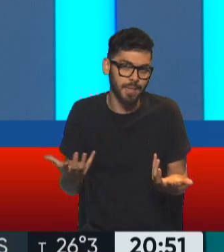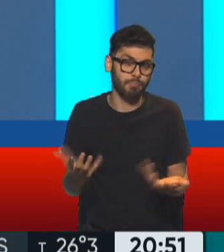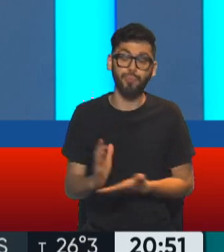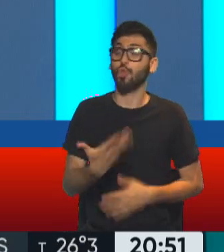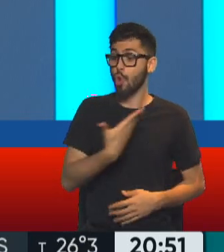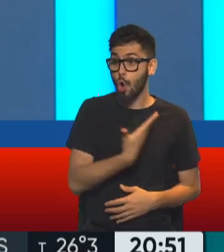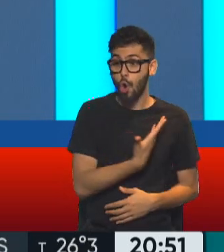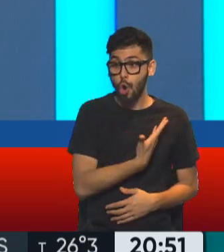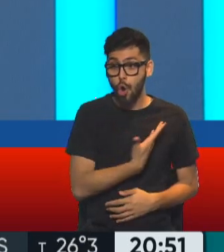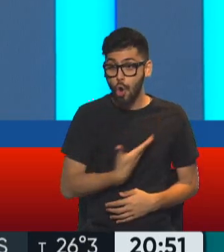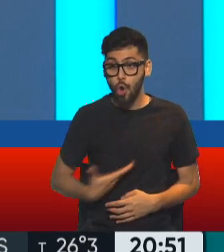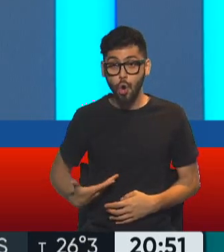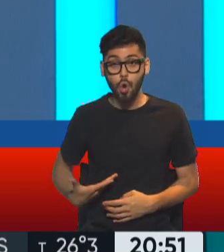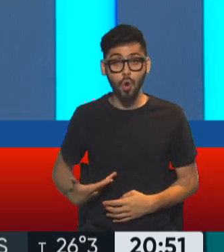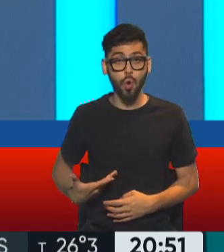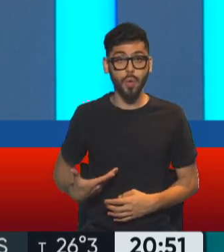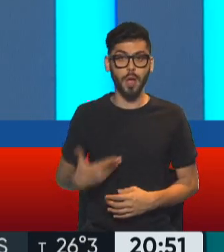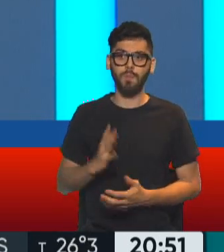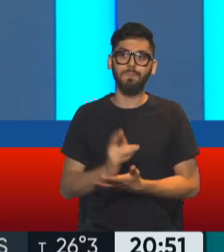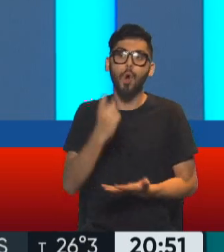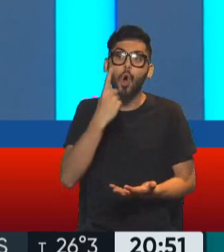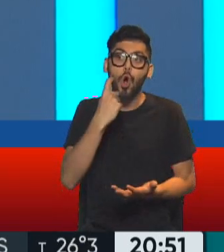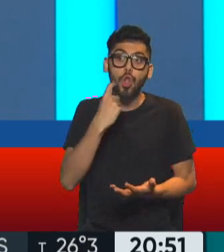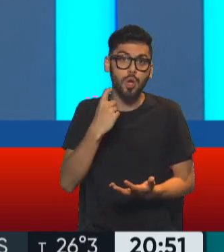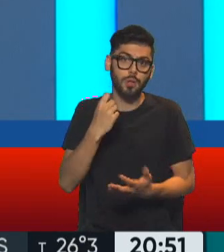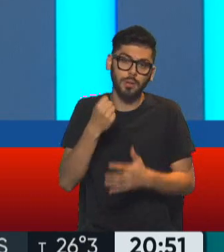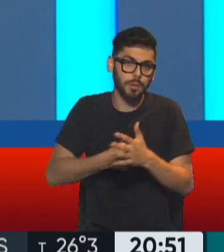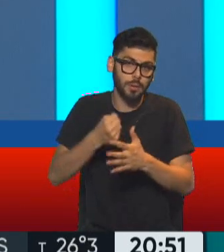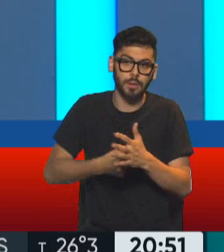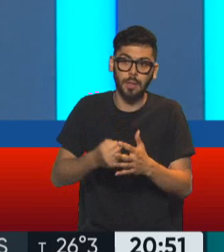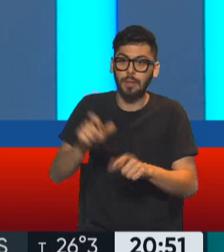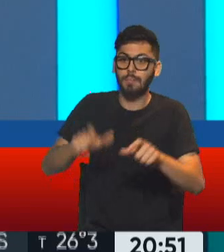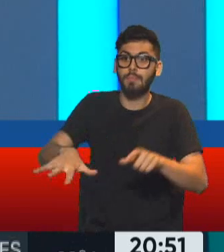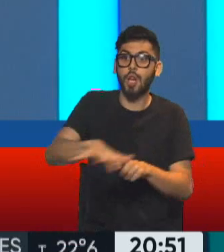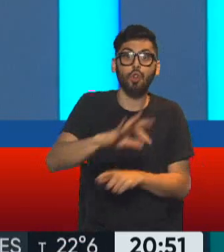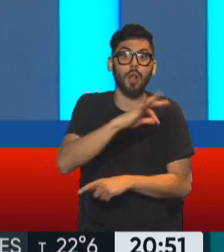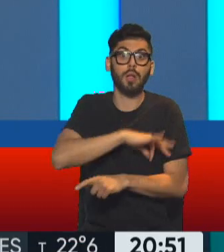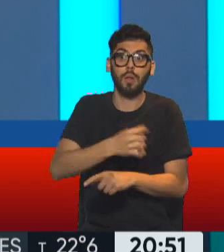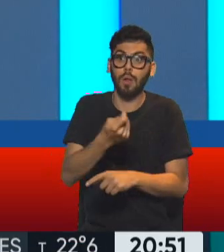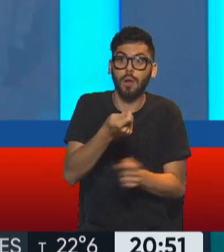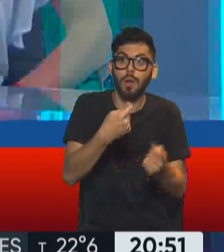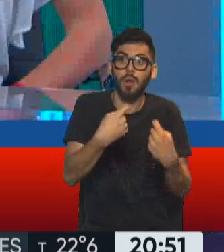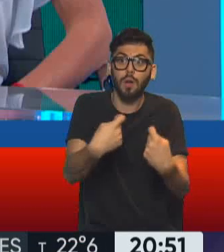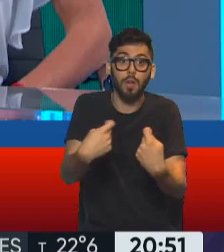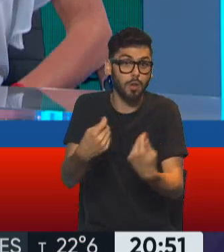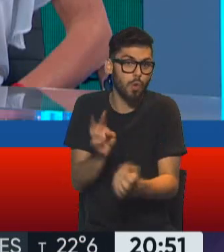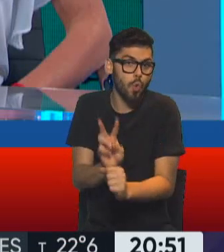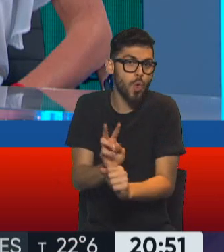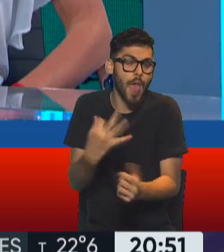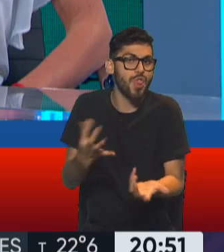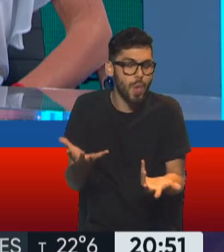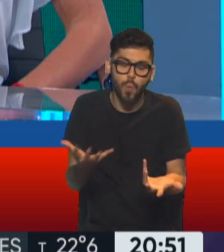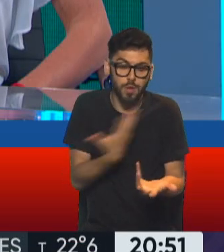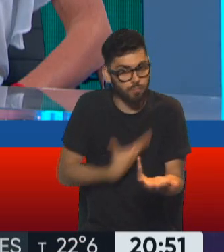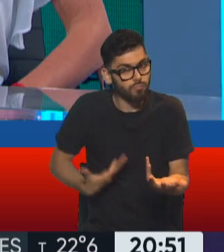se ponga en este rol de regular e intentar, bajo todo punto de vista, cuidar el bolsillo de los argentinos y argentinas. Esta Argentina con este nivel de